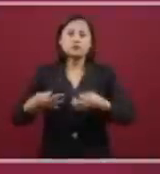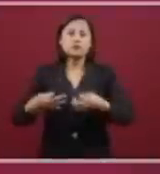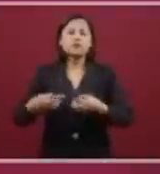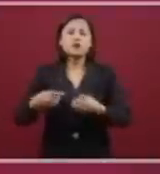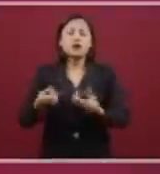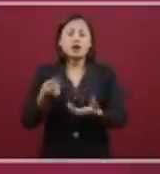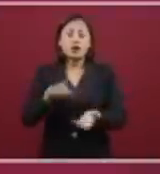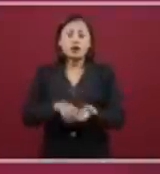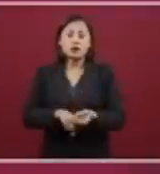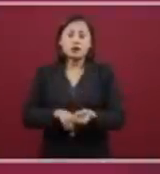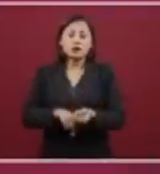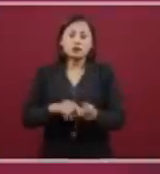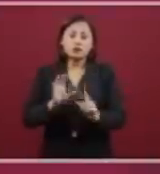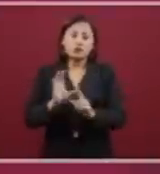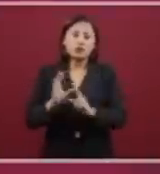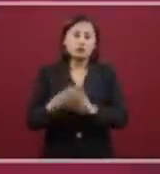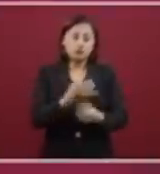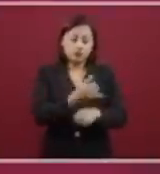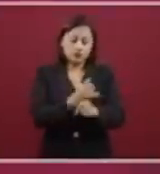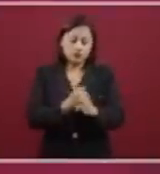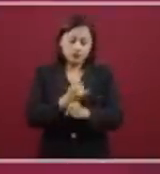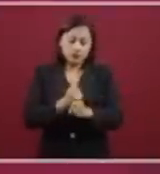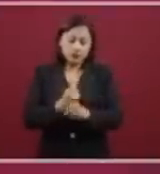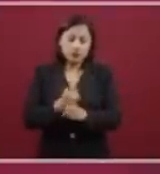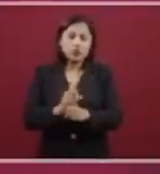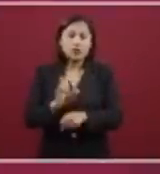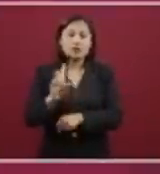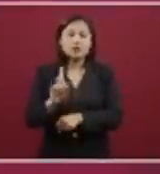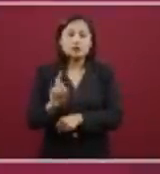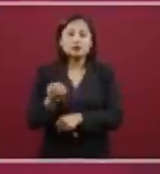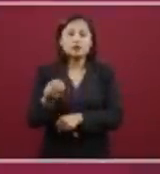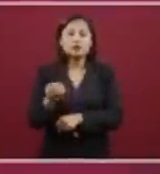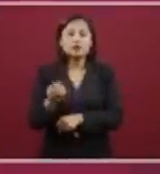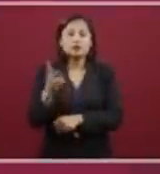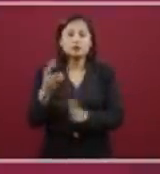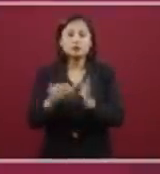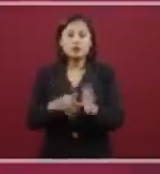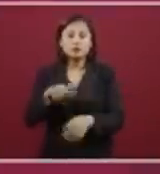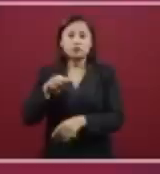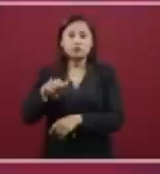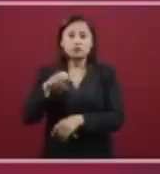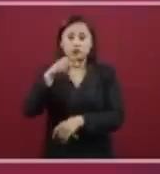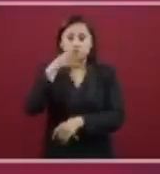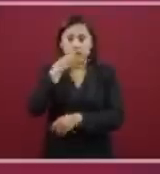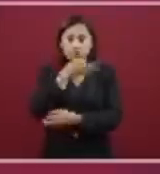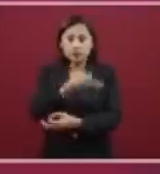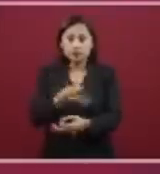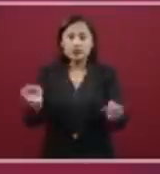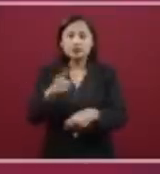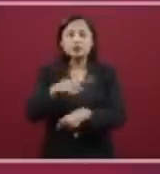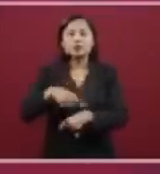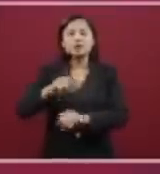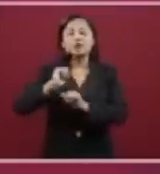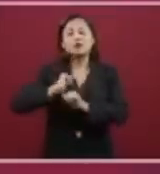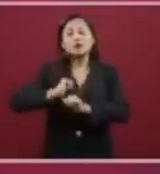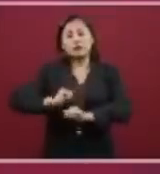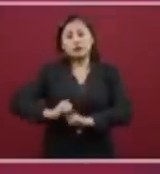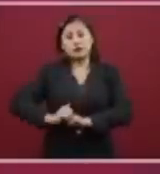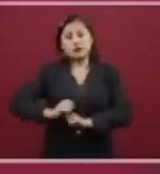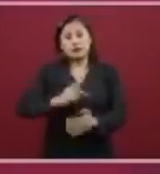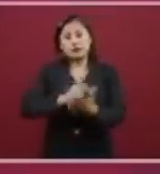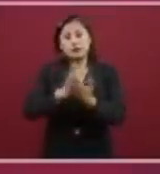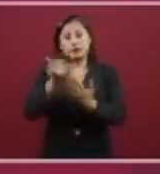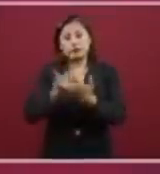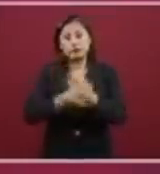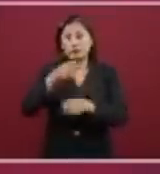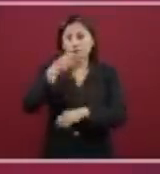del grupo el 30 de octubre de 2018 se informó sobre dos demandas del gerente de proyecto ante la corte